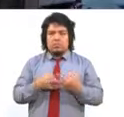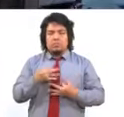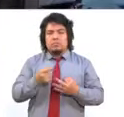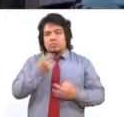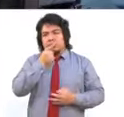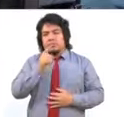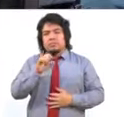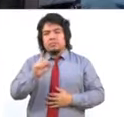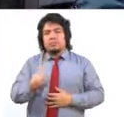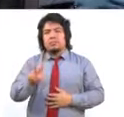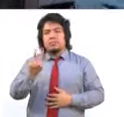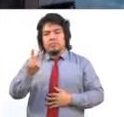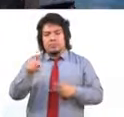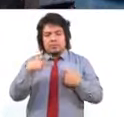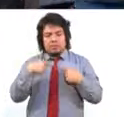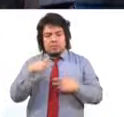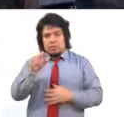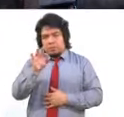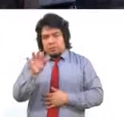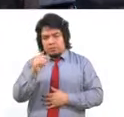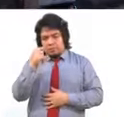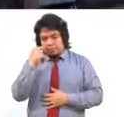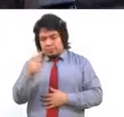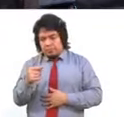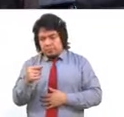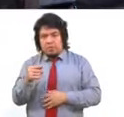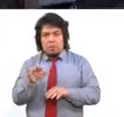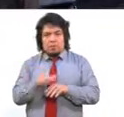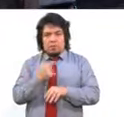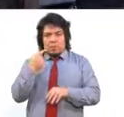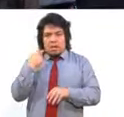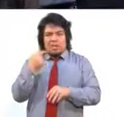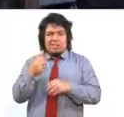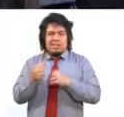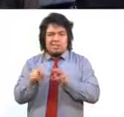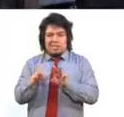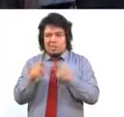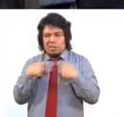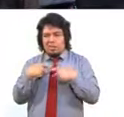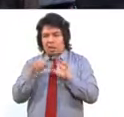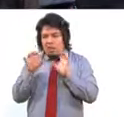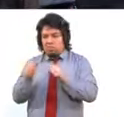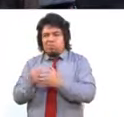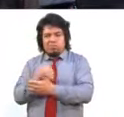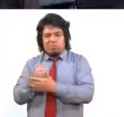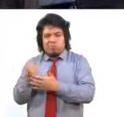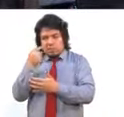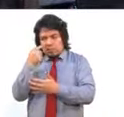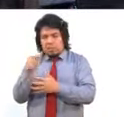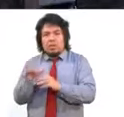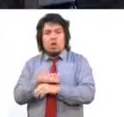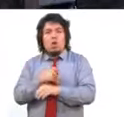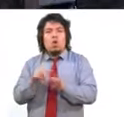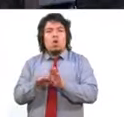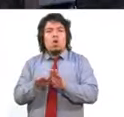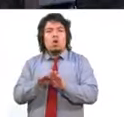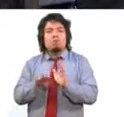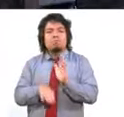el 62% en el número de vinculaciones a proceso de agresores, y nos pudiera detallar un poquito más cómo logran este